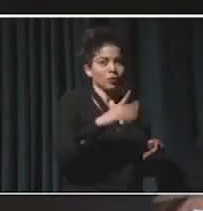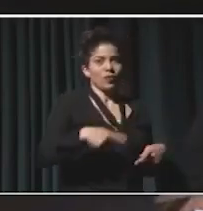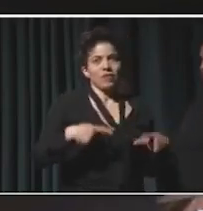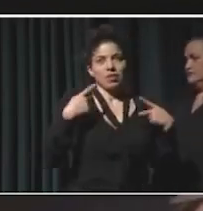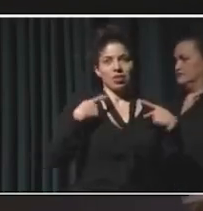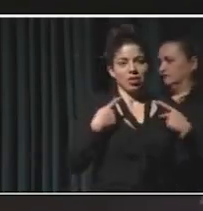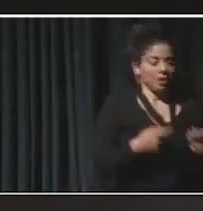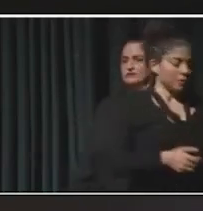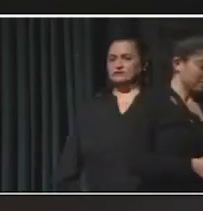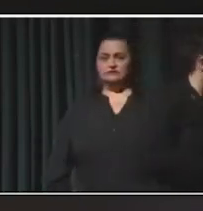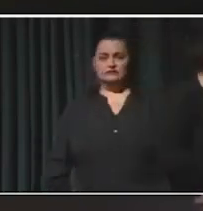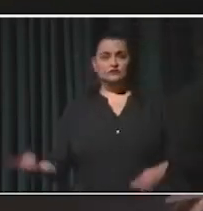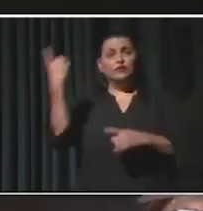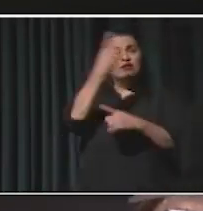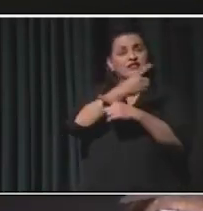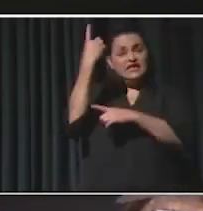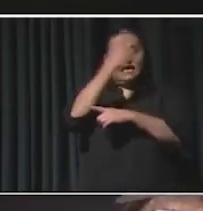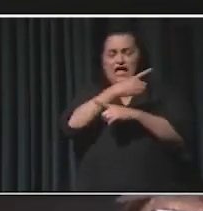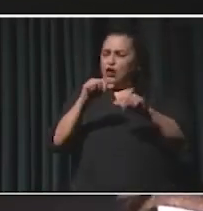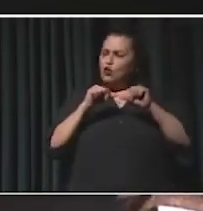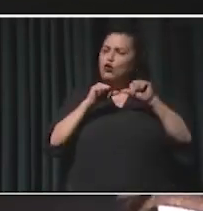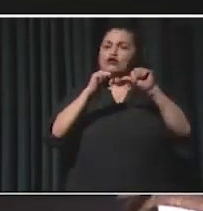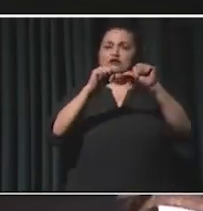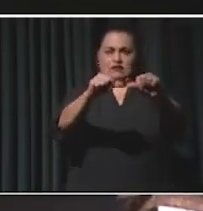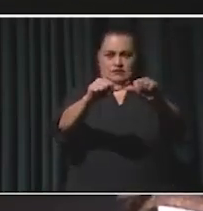su cotidianeidad.